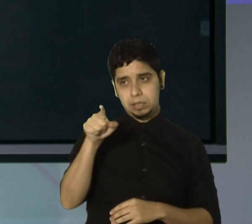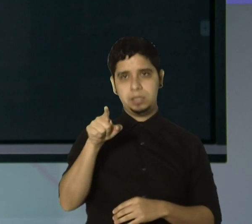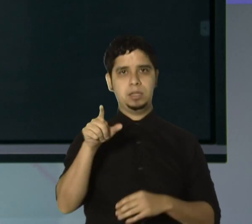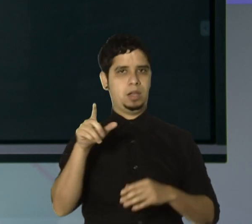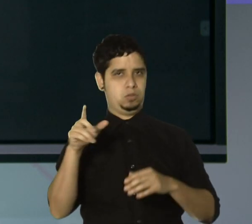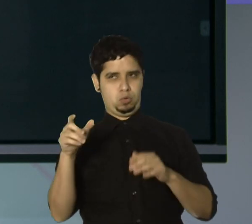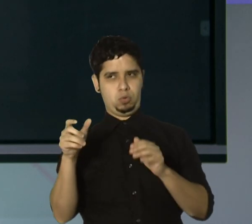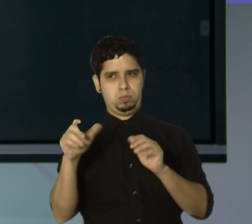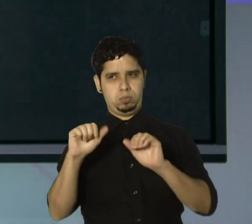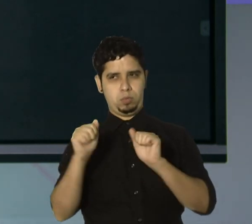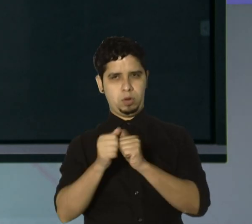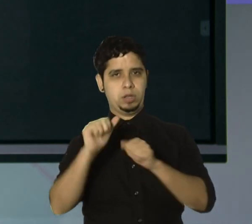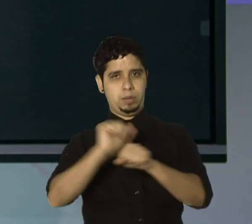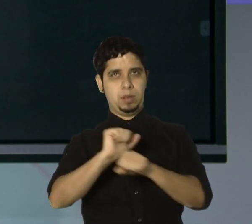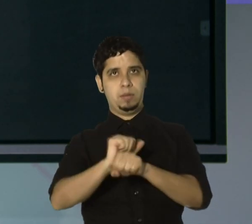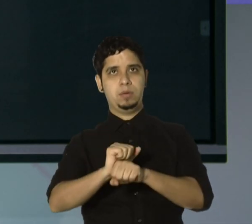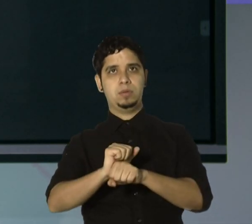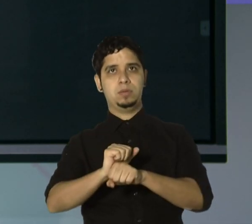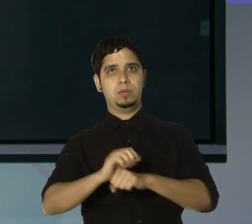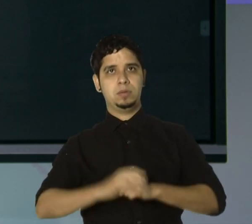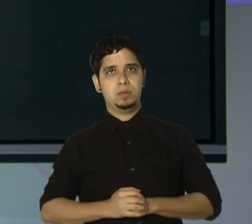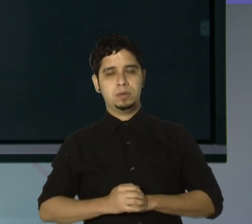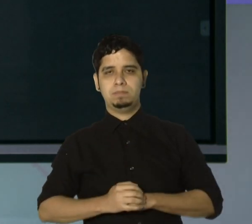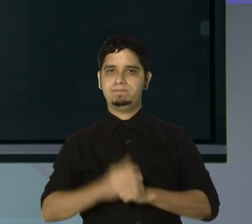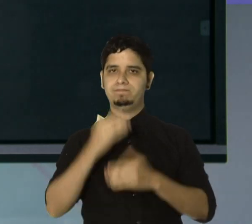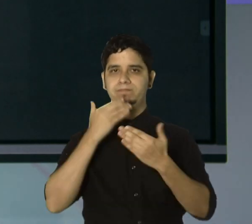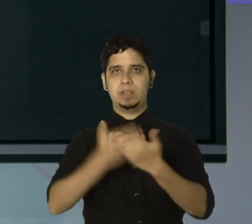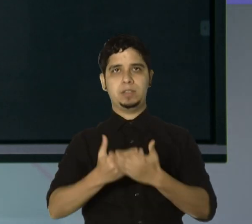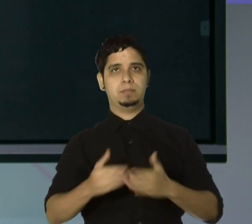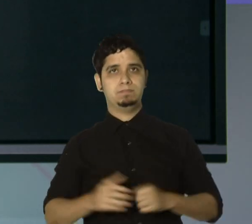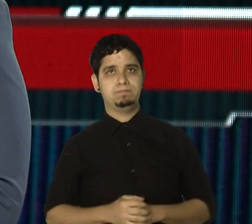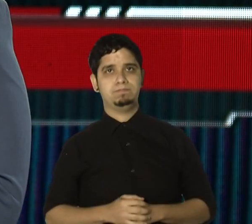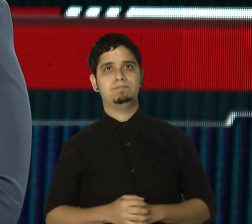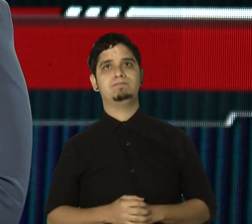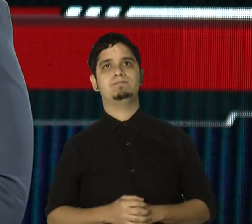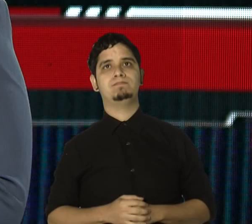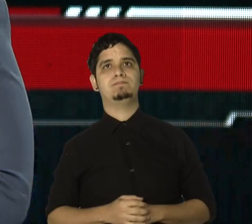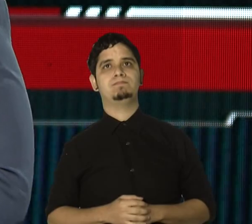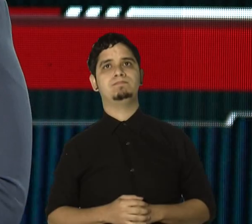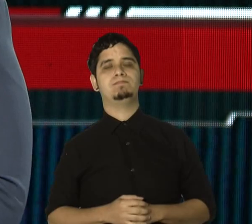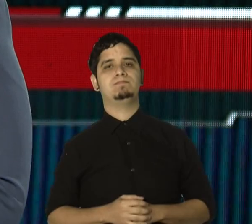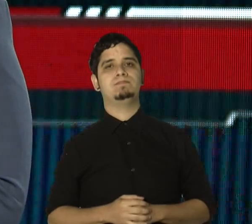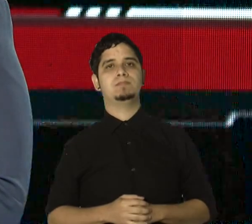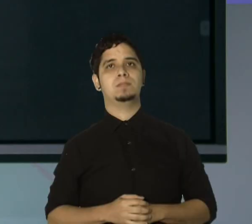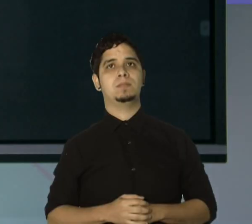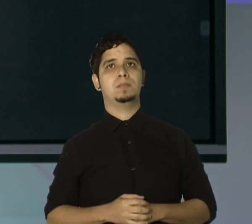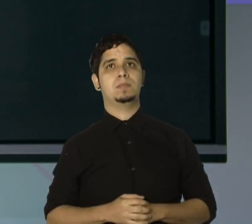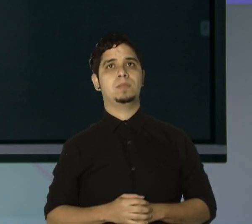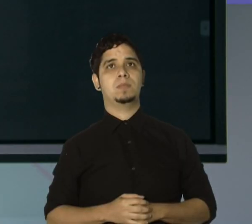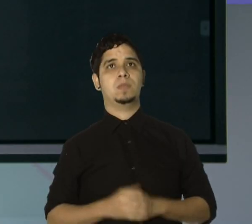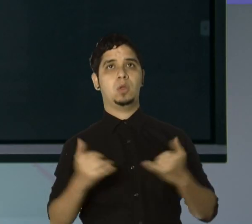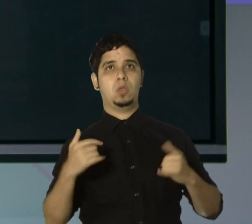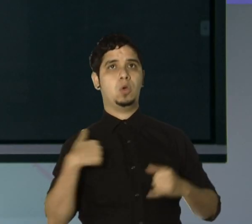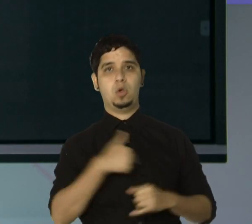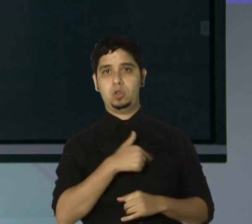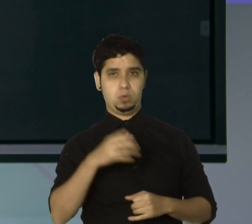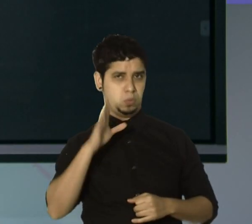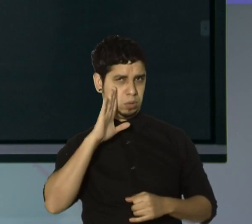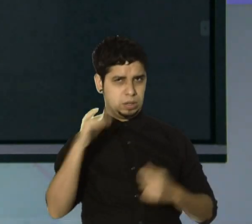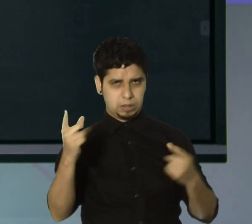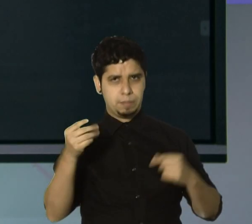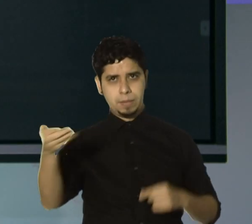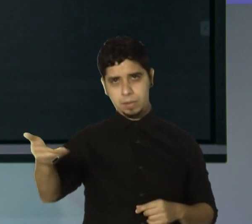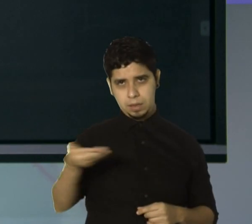muchachos, como cariñosamente le llamamos. Muchísimas gracias. Agradecido por la oportunidad, teniente. Ahora le vamos a estar dando la bienvenida